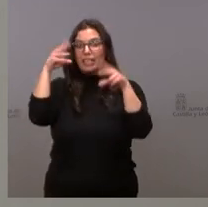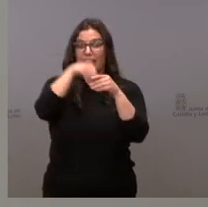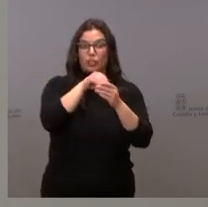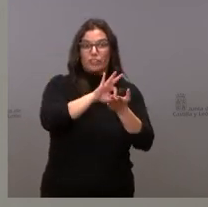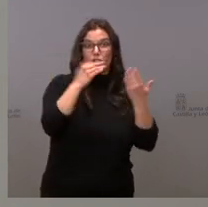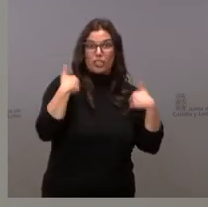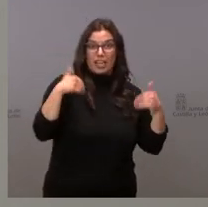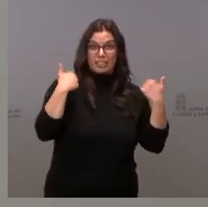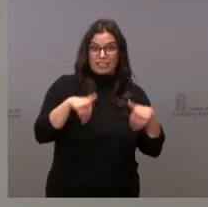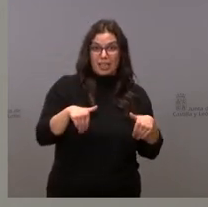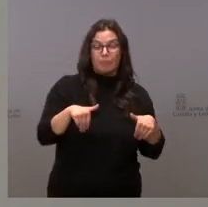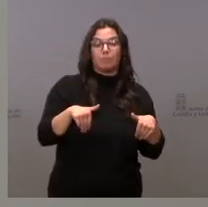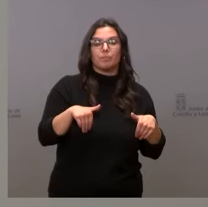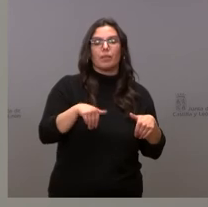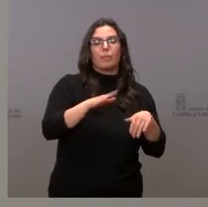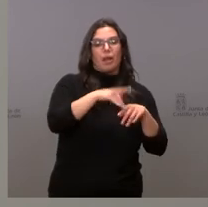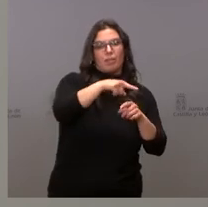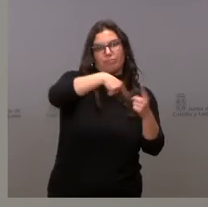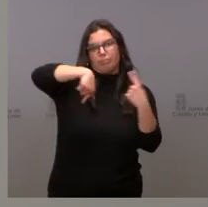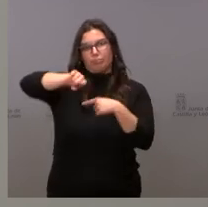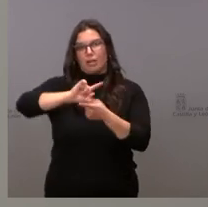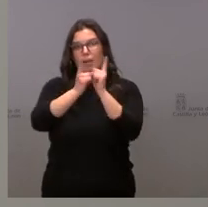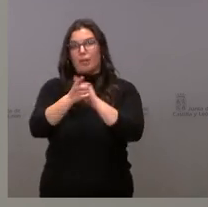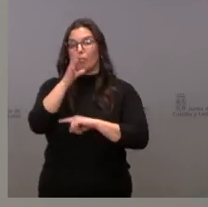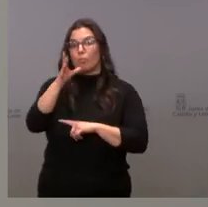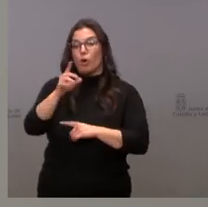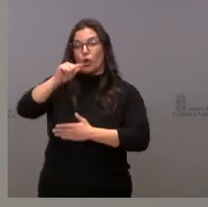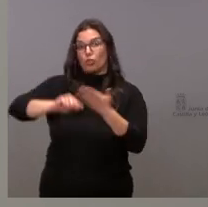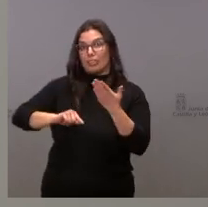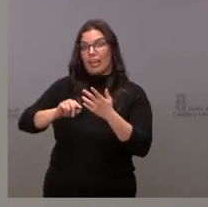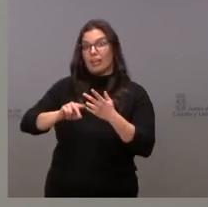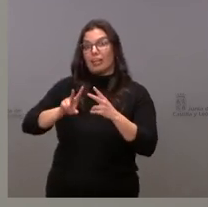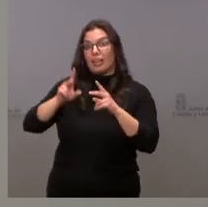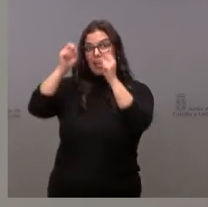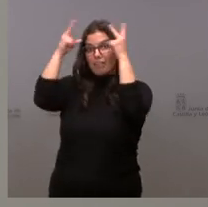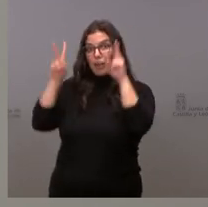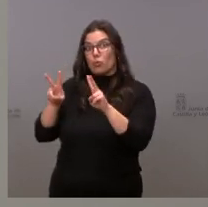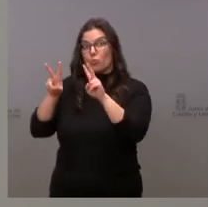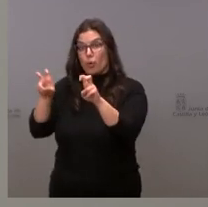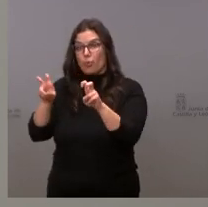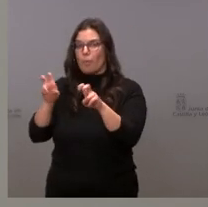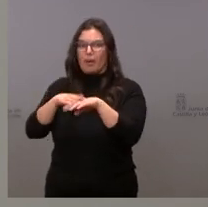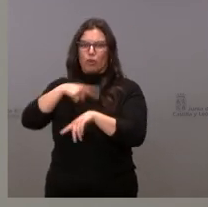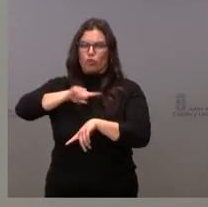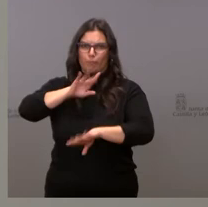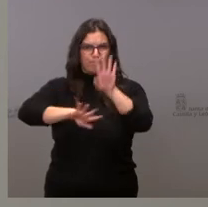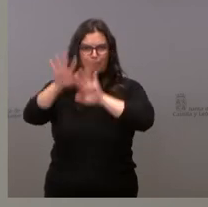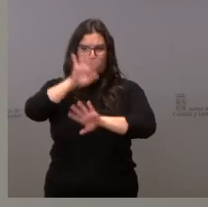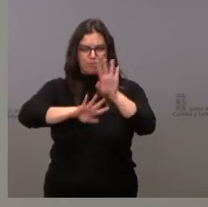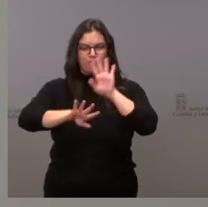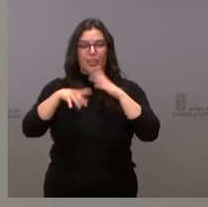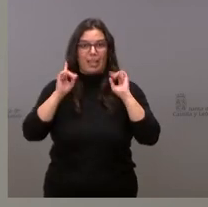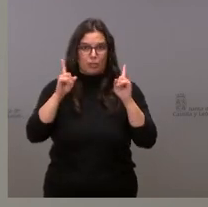la posibilidad de contratar enfermeras ajenas al servicio de salud es un poco complejo para el servicio de salud en este caso entonces